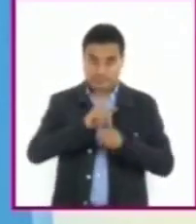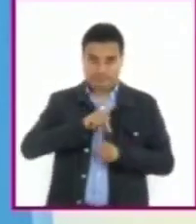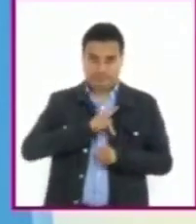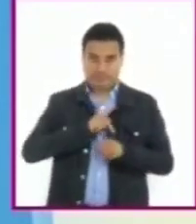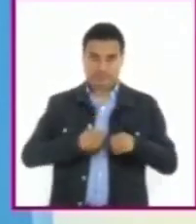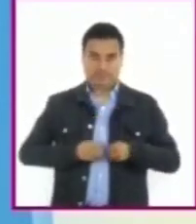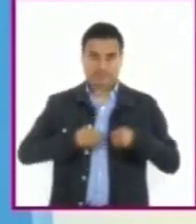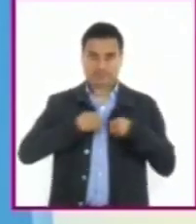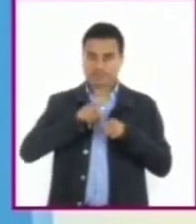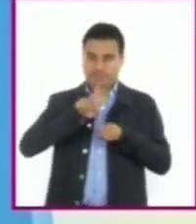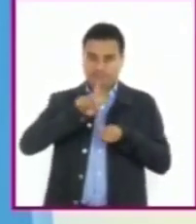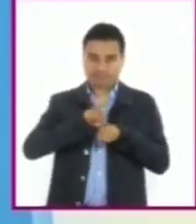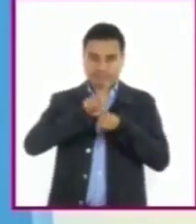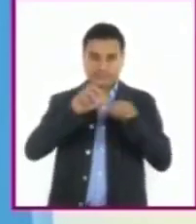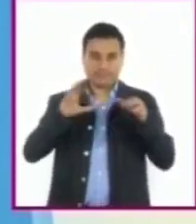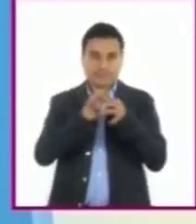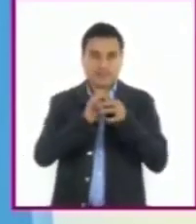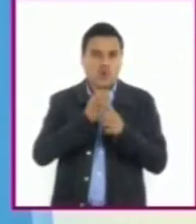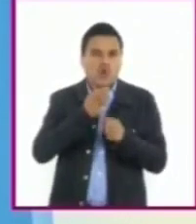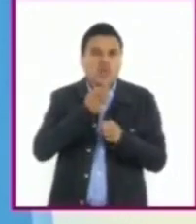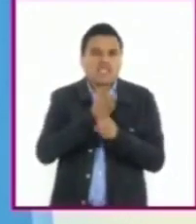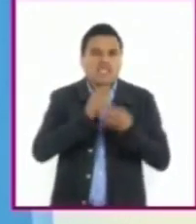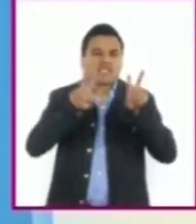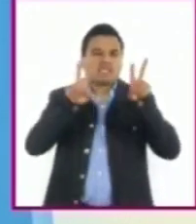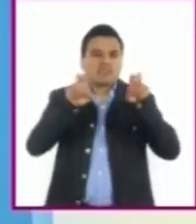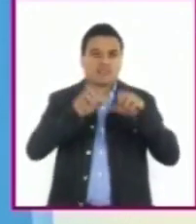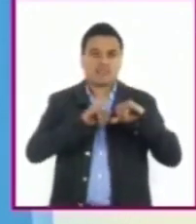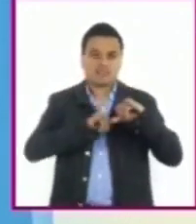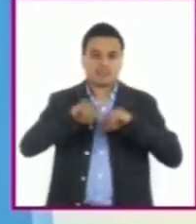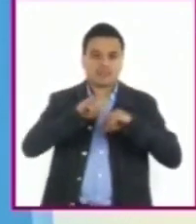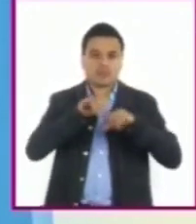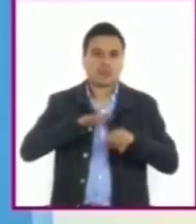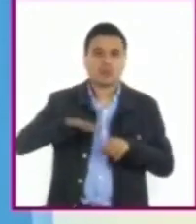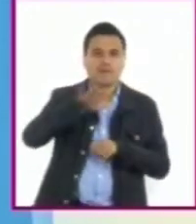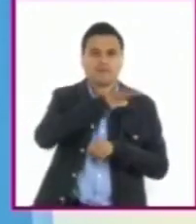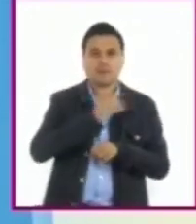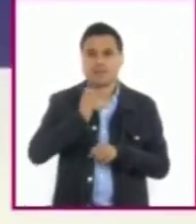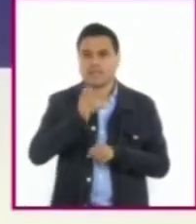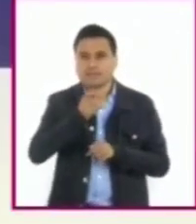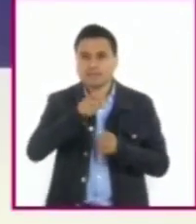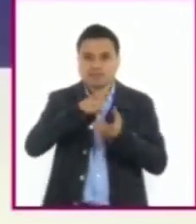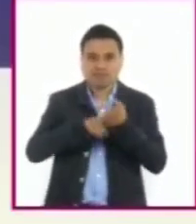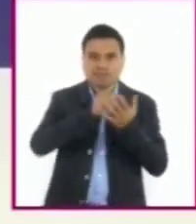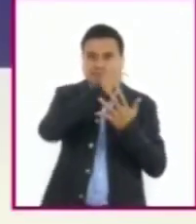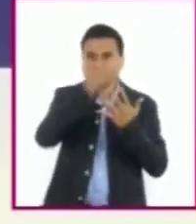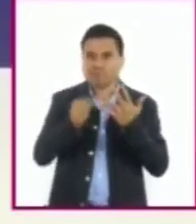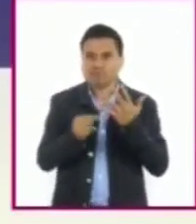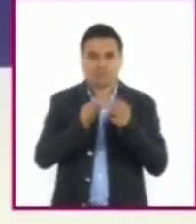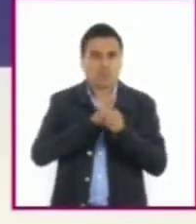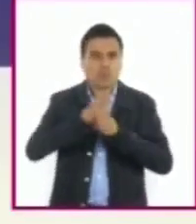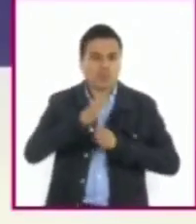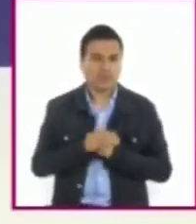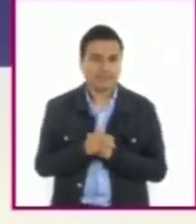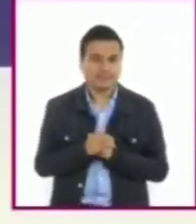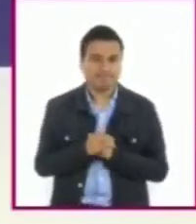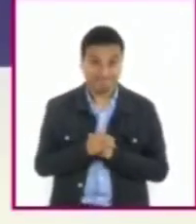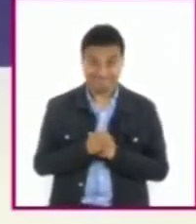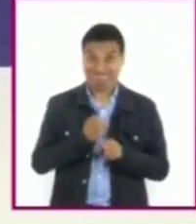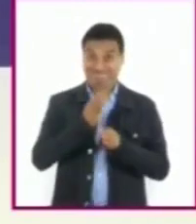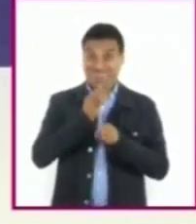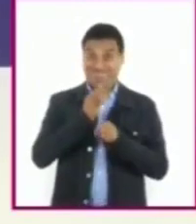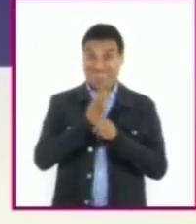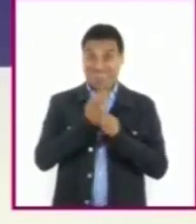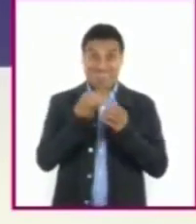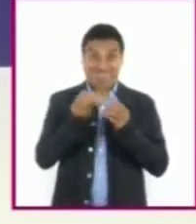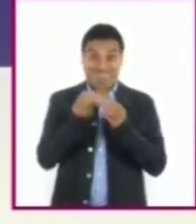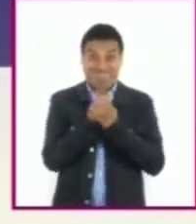sesión hablaremos de qué es el espacio geográfico y de sus componentes. A partir de esta sesión empezaremos